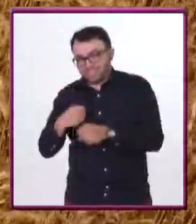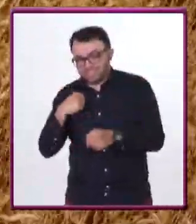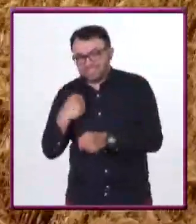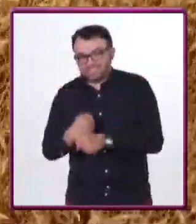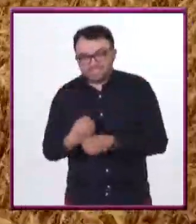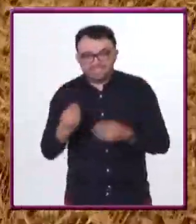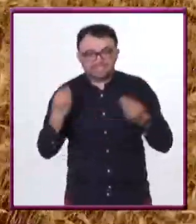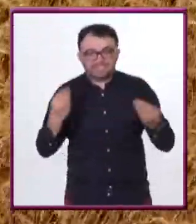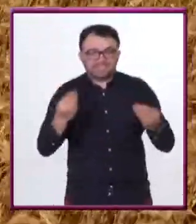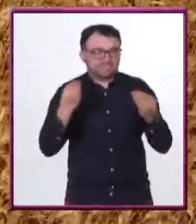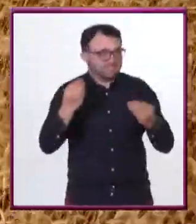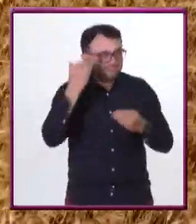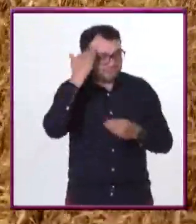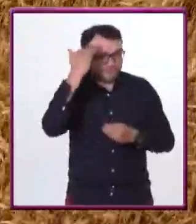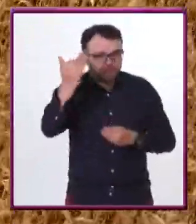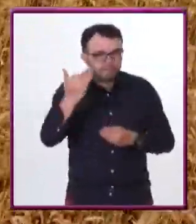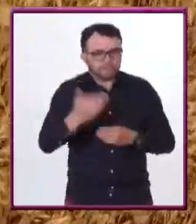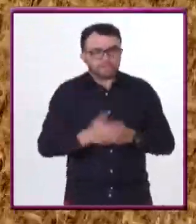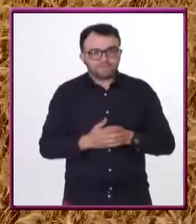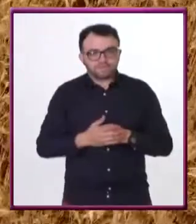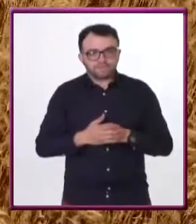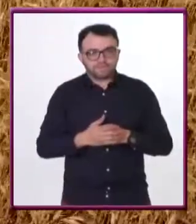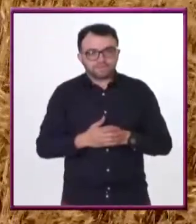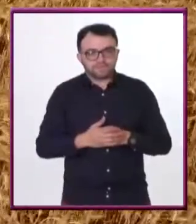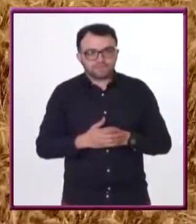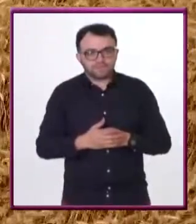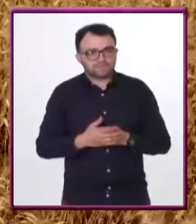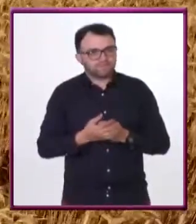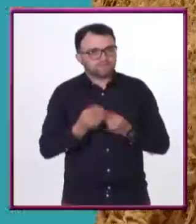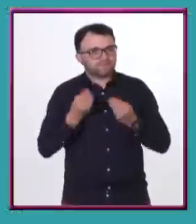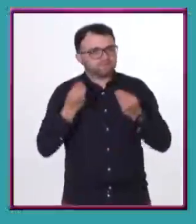mucho, mucho, mucho trigo.